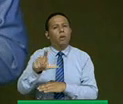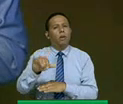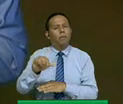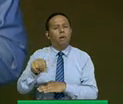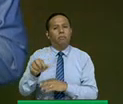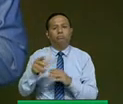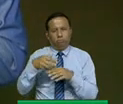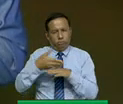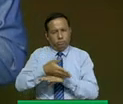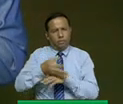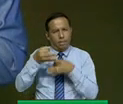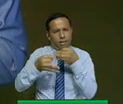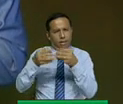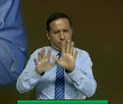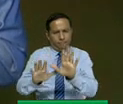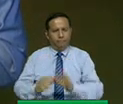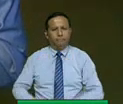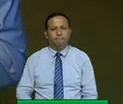minutos.